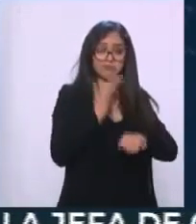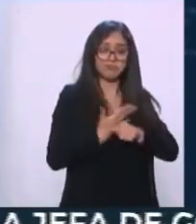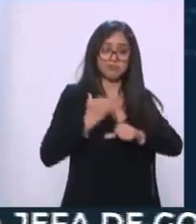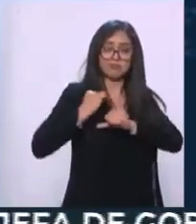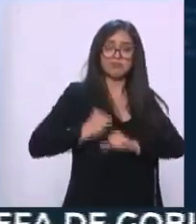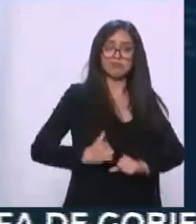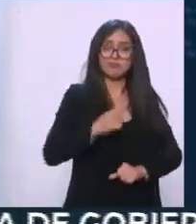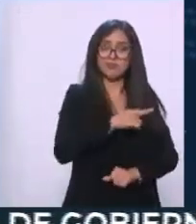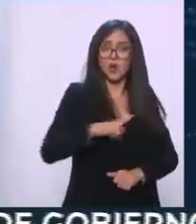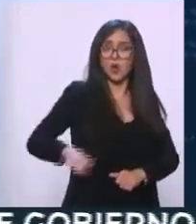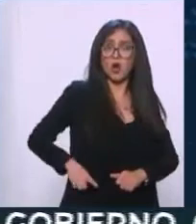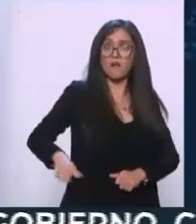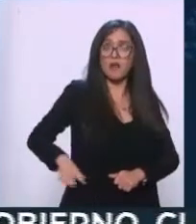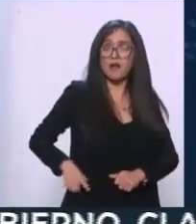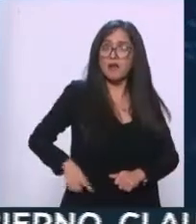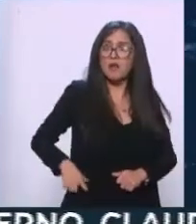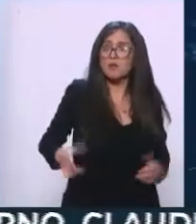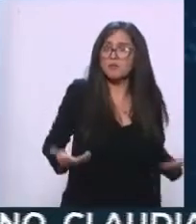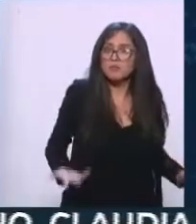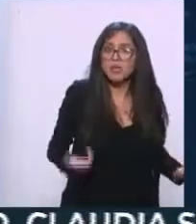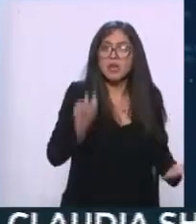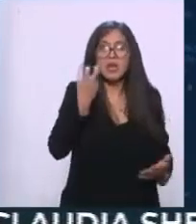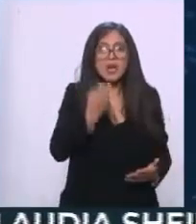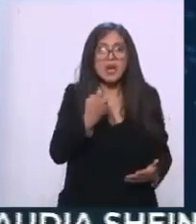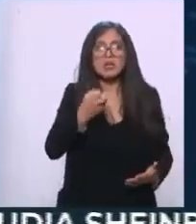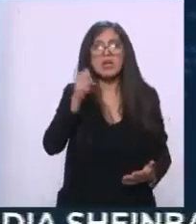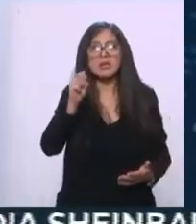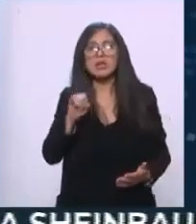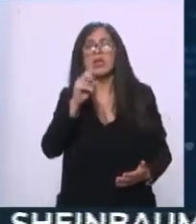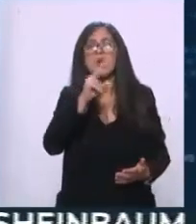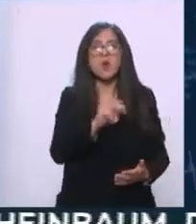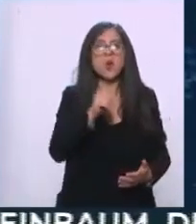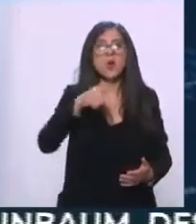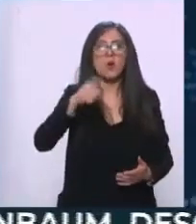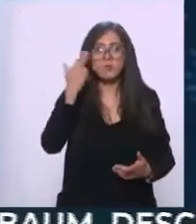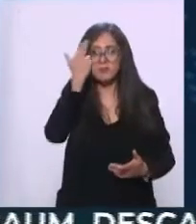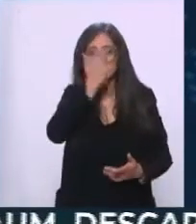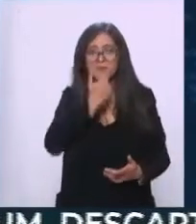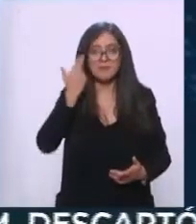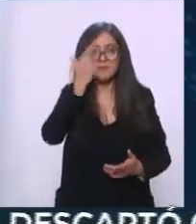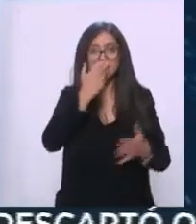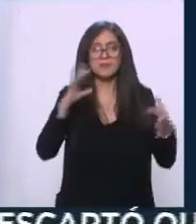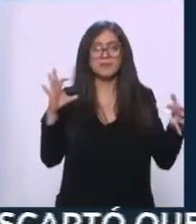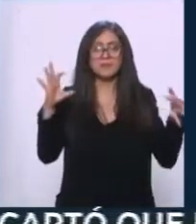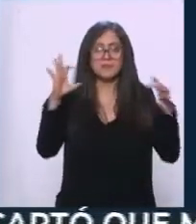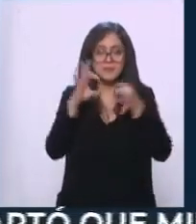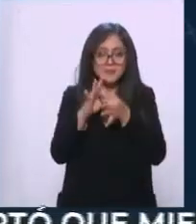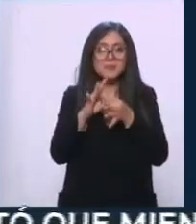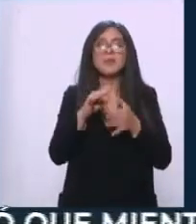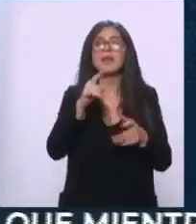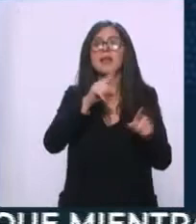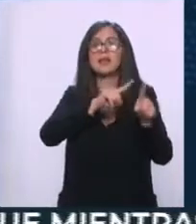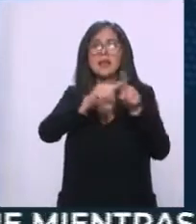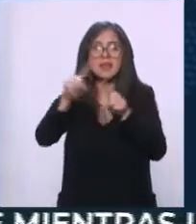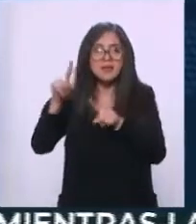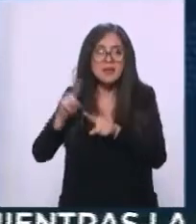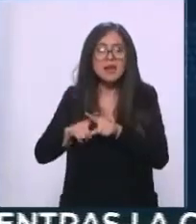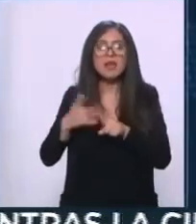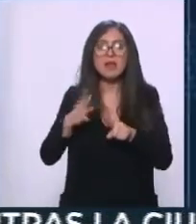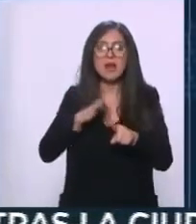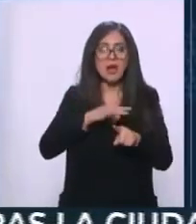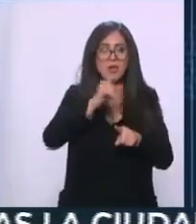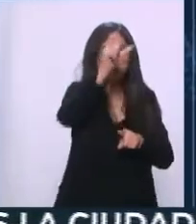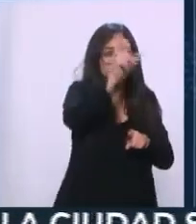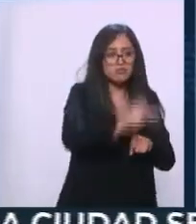muestra, por lo menos a lo que yo tuve acceso, de que va a haber una serie de personajes